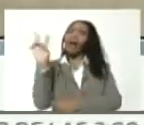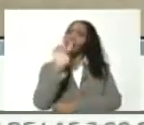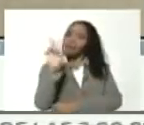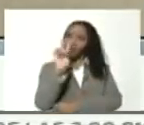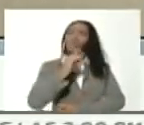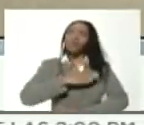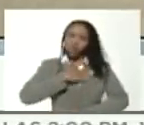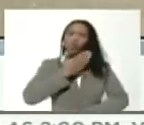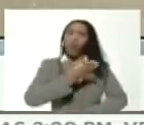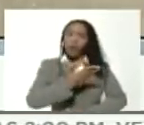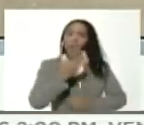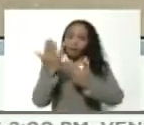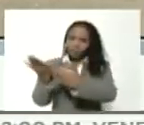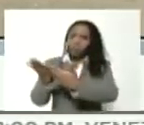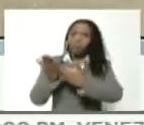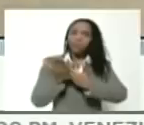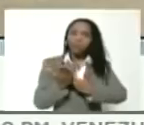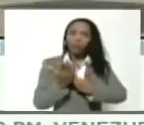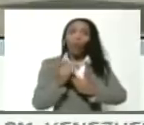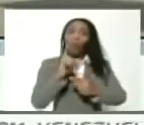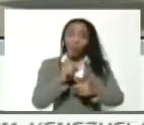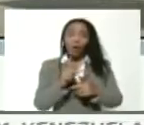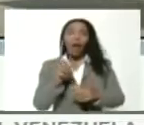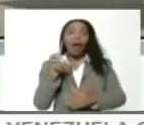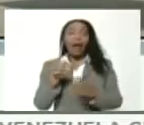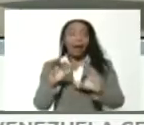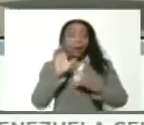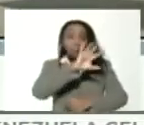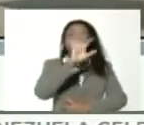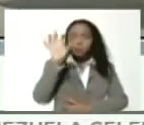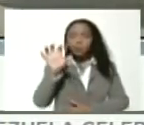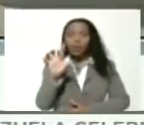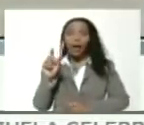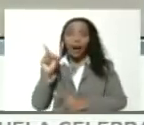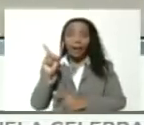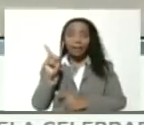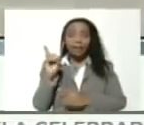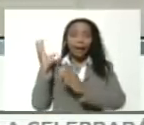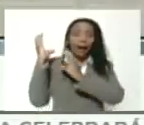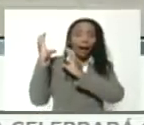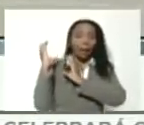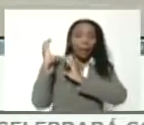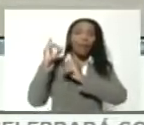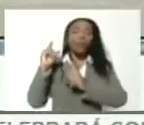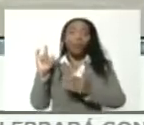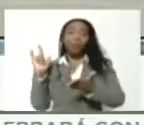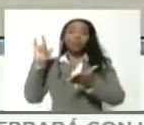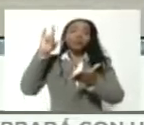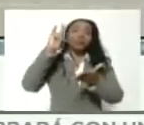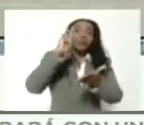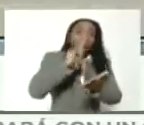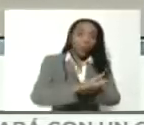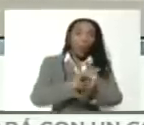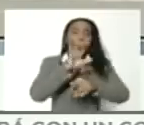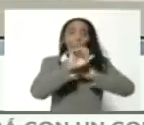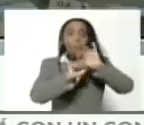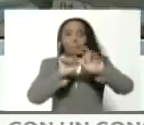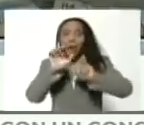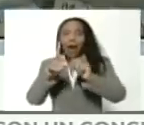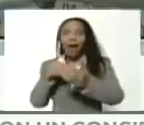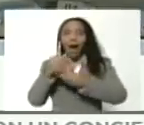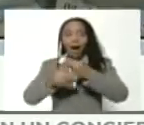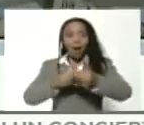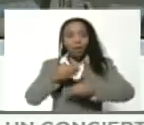pueda recibir por una parte donaciones y por otra parte, como este cargamento, un vuelo de Conviasa, que son compras que ha hecho el Estado